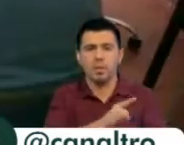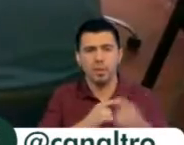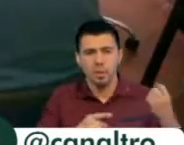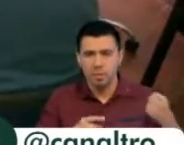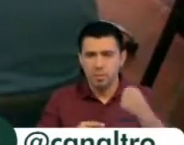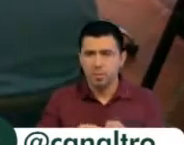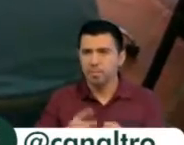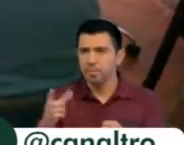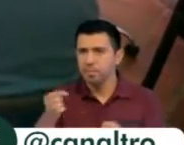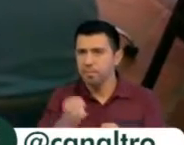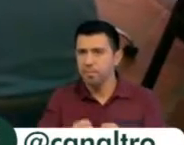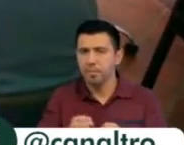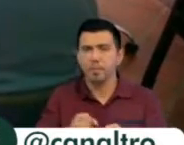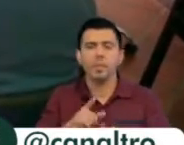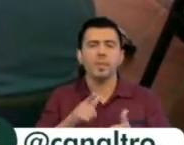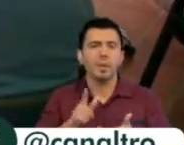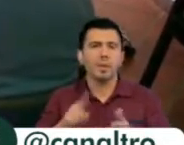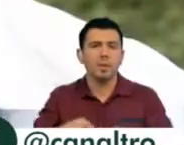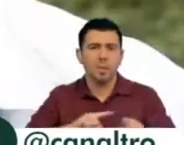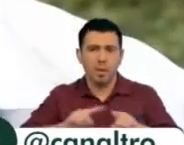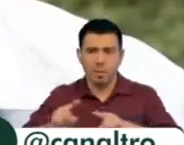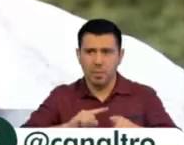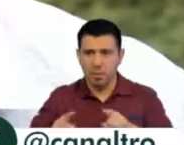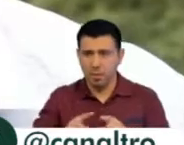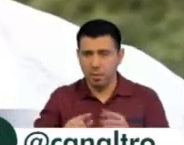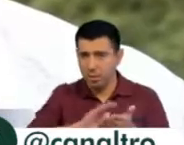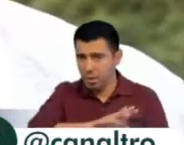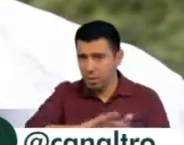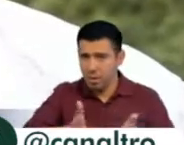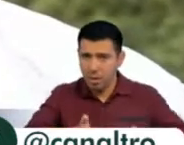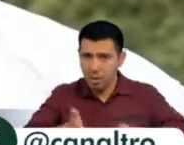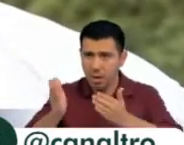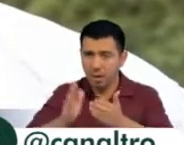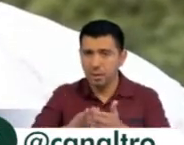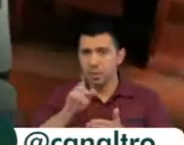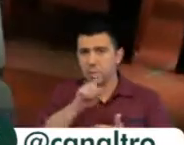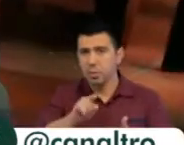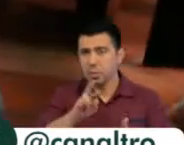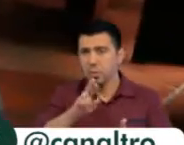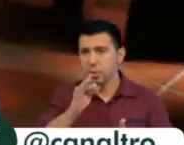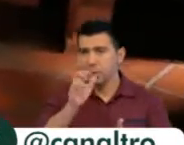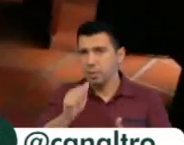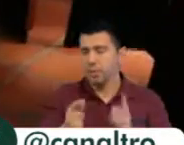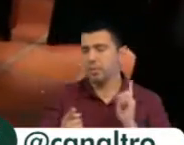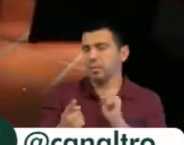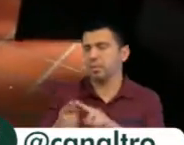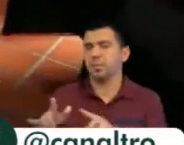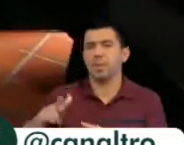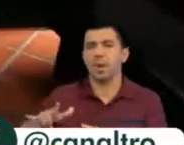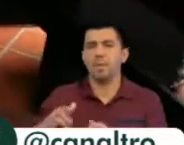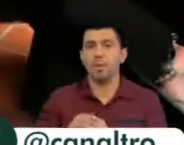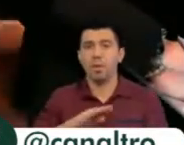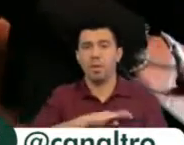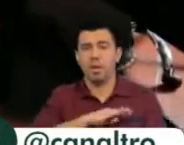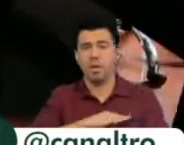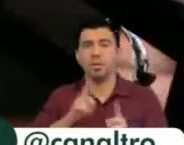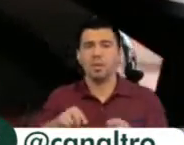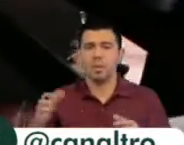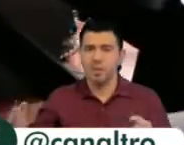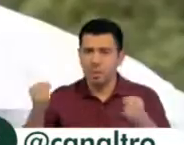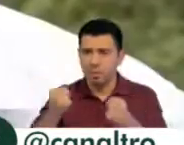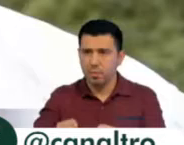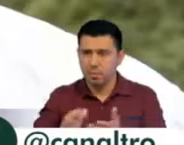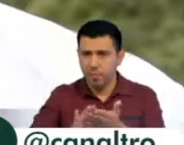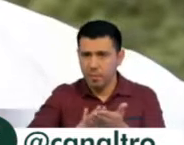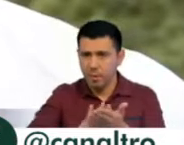parte administrativa del proyecto de pavimentación carretera Suratá, California, junto con el señor alcalde de Suratá y Consejo Municipal de